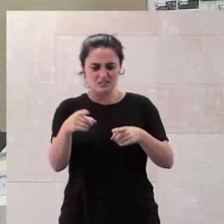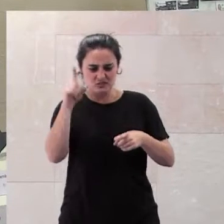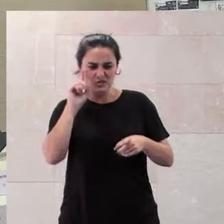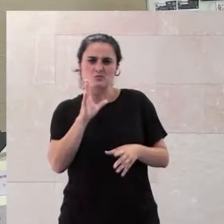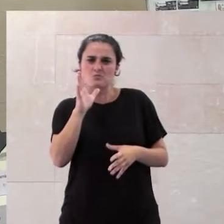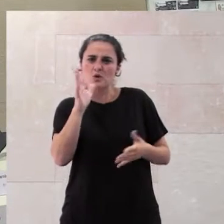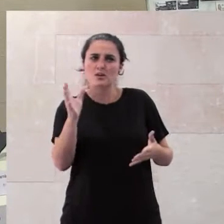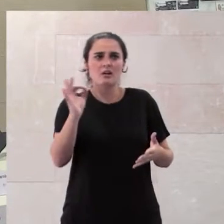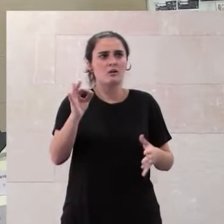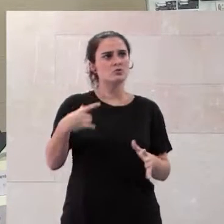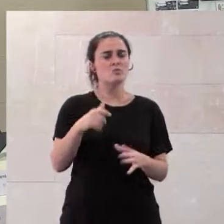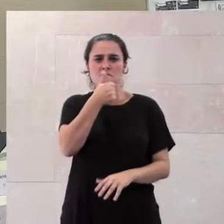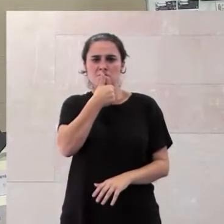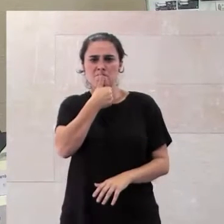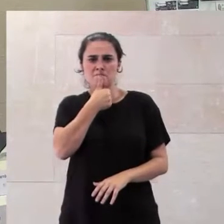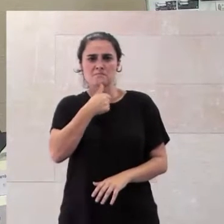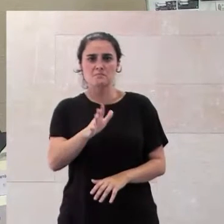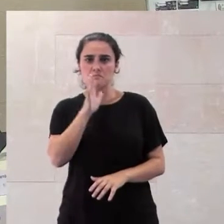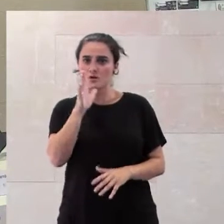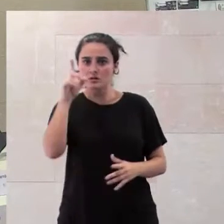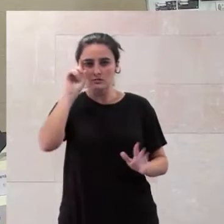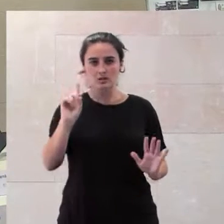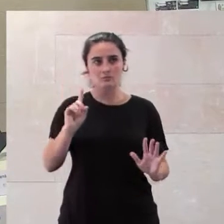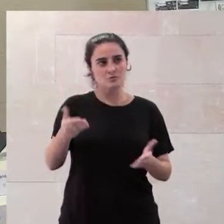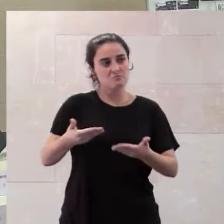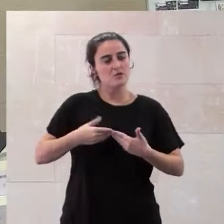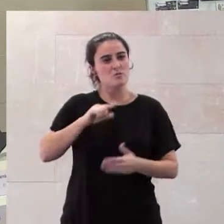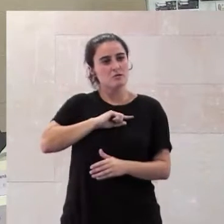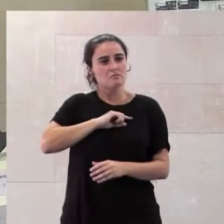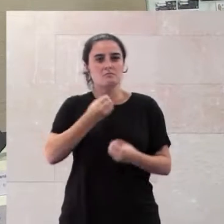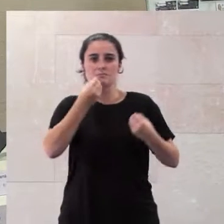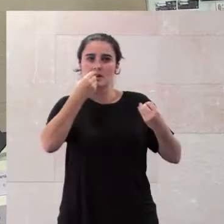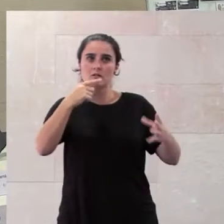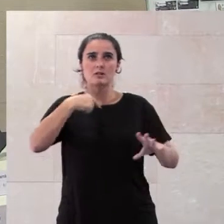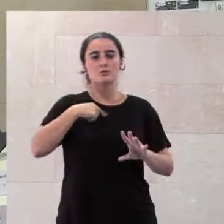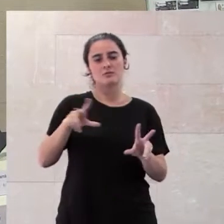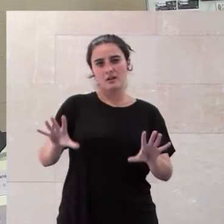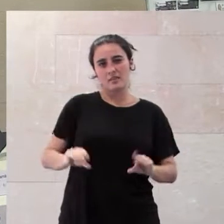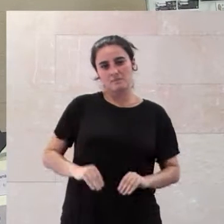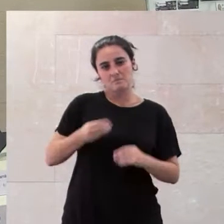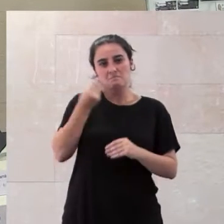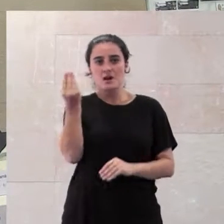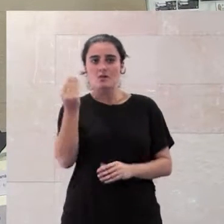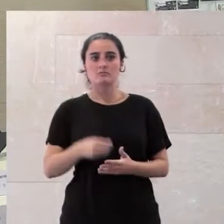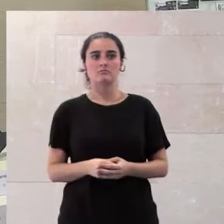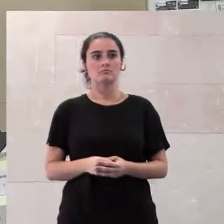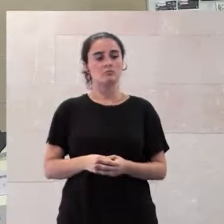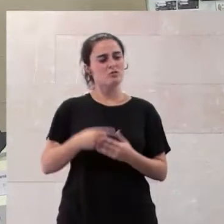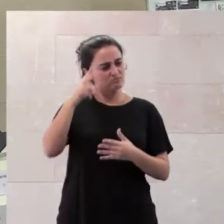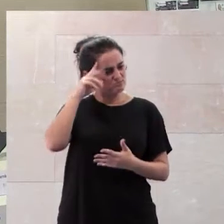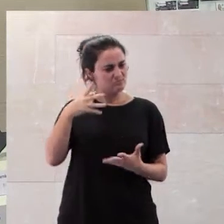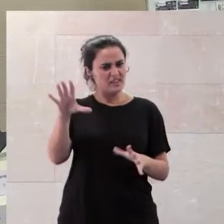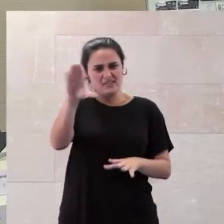qué has tragado con eso? Y me ayudan a sentirme mejor, a tolerarme más. Más comprensiva y más fuerte también.